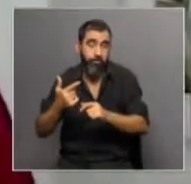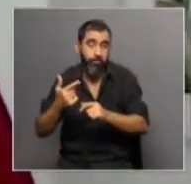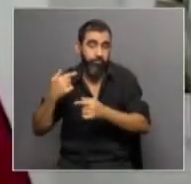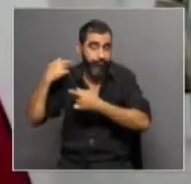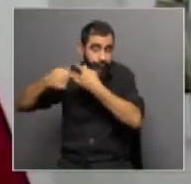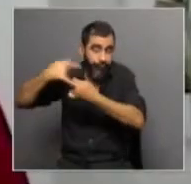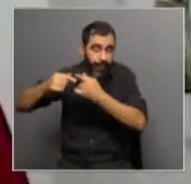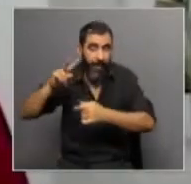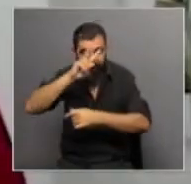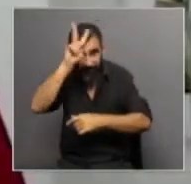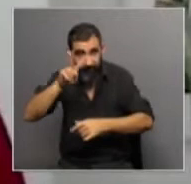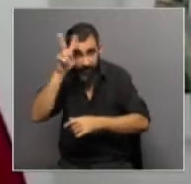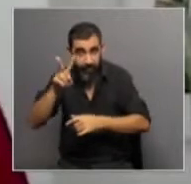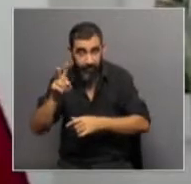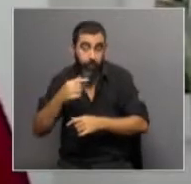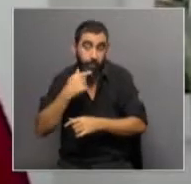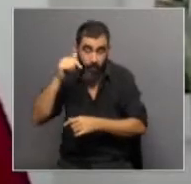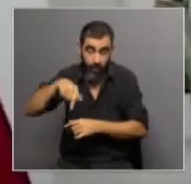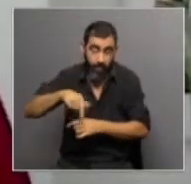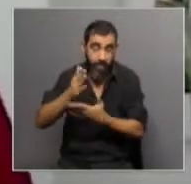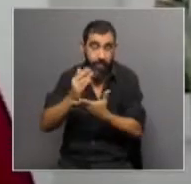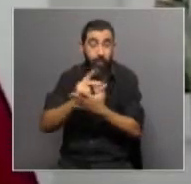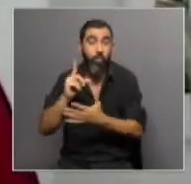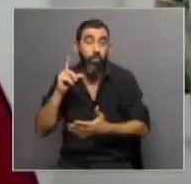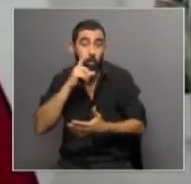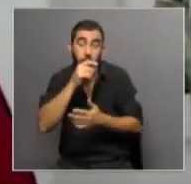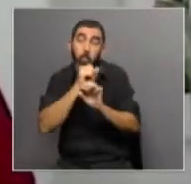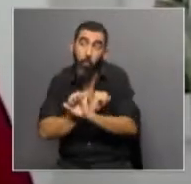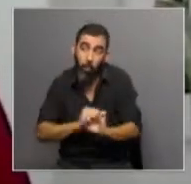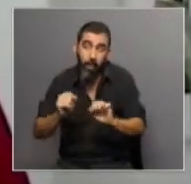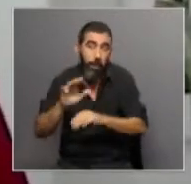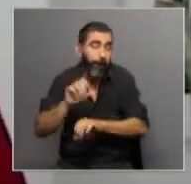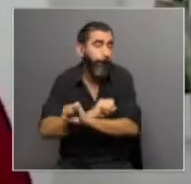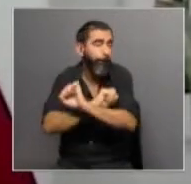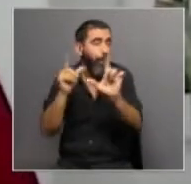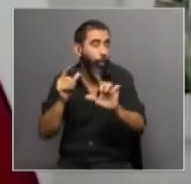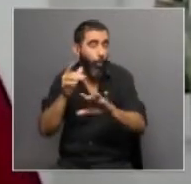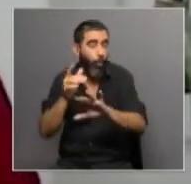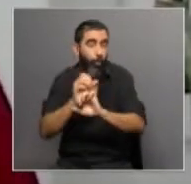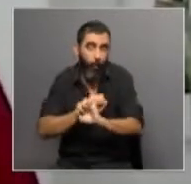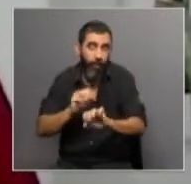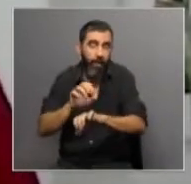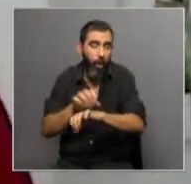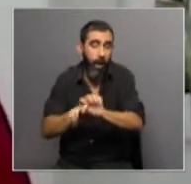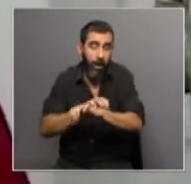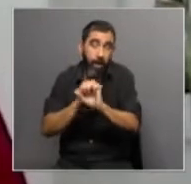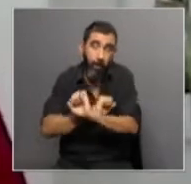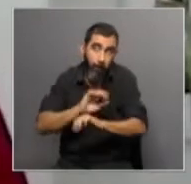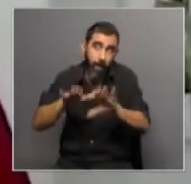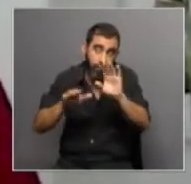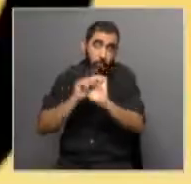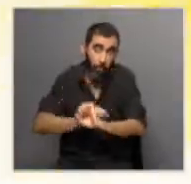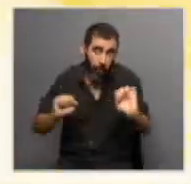ancestralidad genética indígena, como por ejemplo ocurre aquí en el departamento de Tacuarembó, tienen mayor o menor predisposición a la alergia por